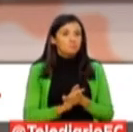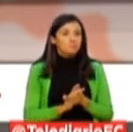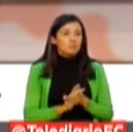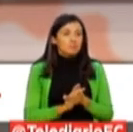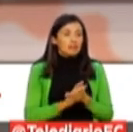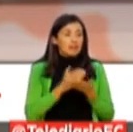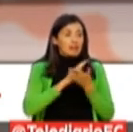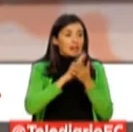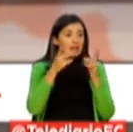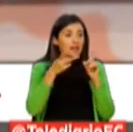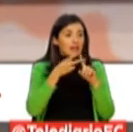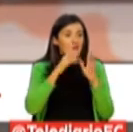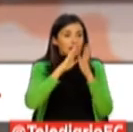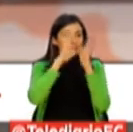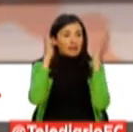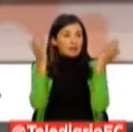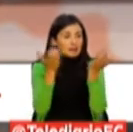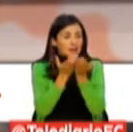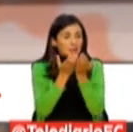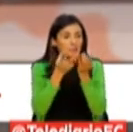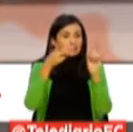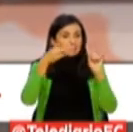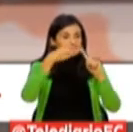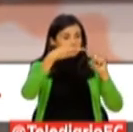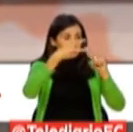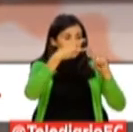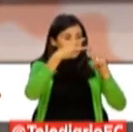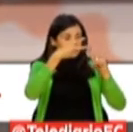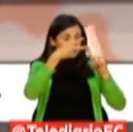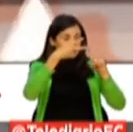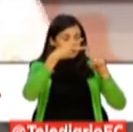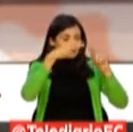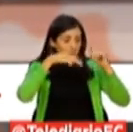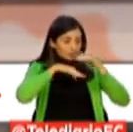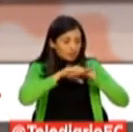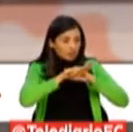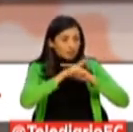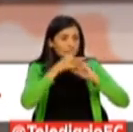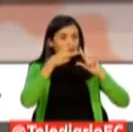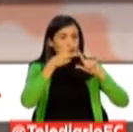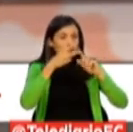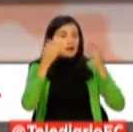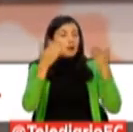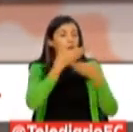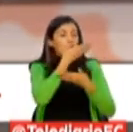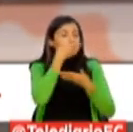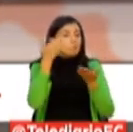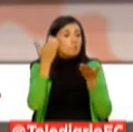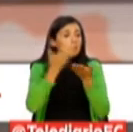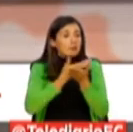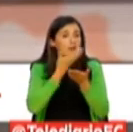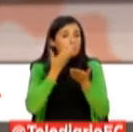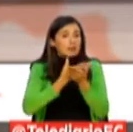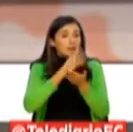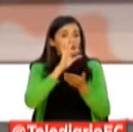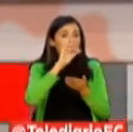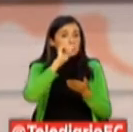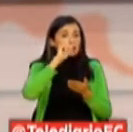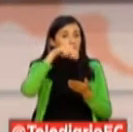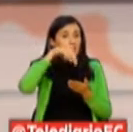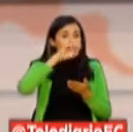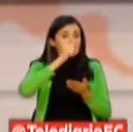hay que añadir, como yo lo hago y con el que gané el premio de la mejor fanesca de la provincia. Ah, caray.